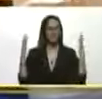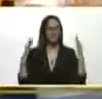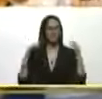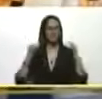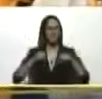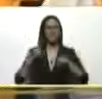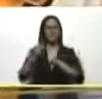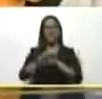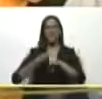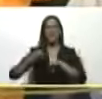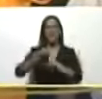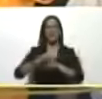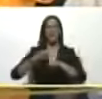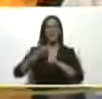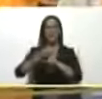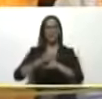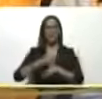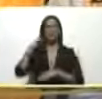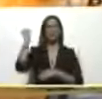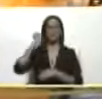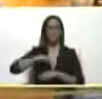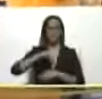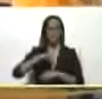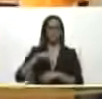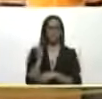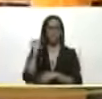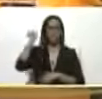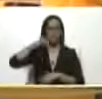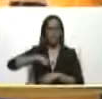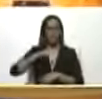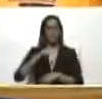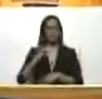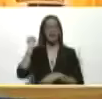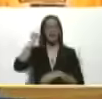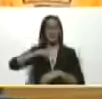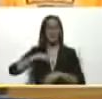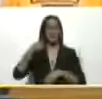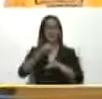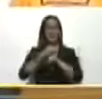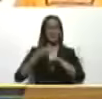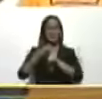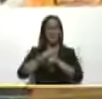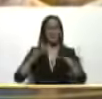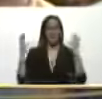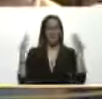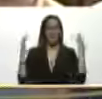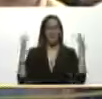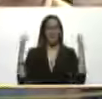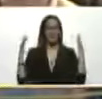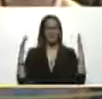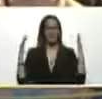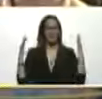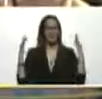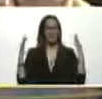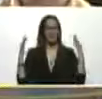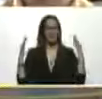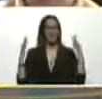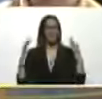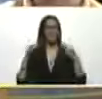Así que se gobierna así así que se gobierna